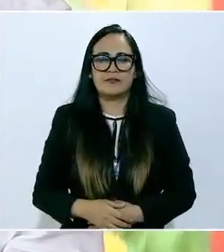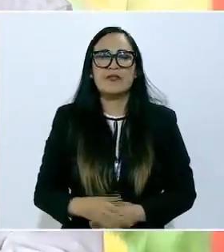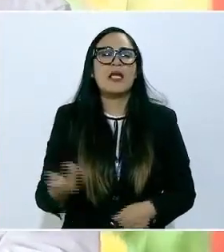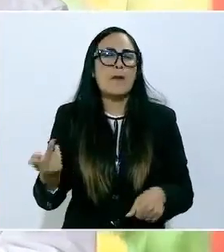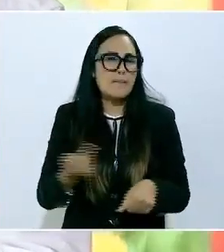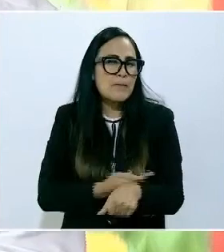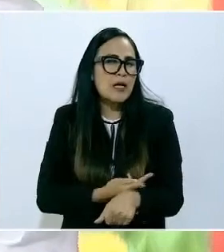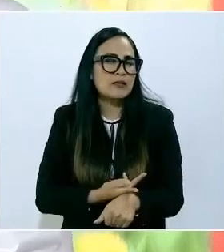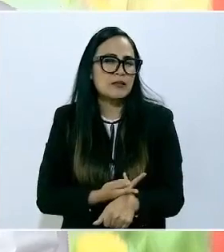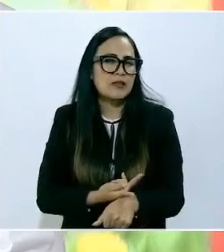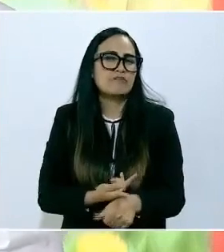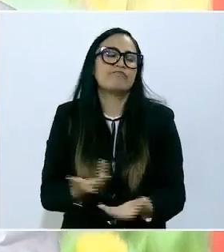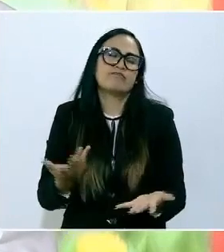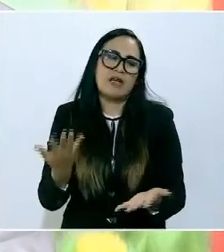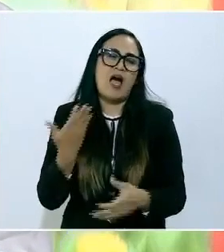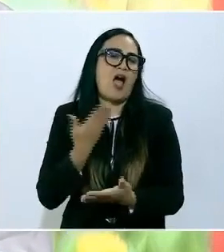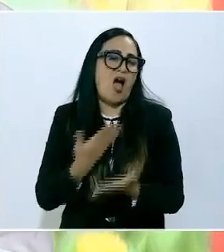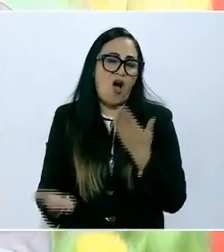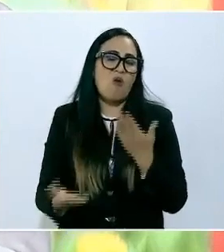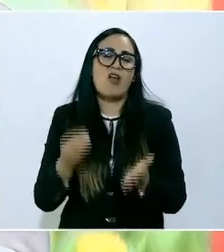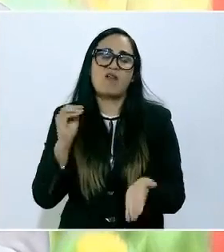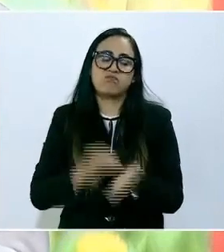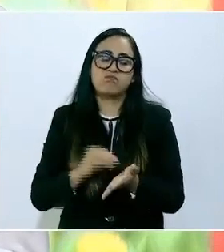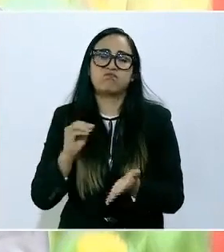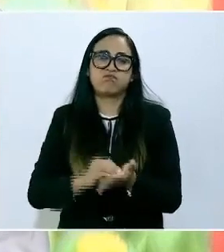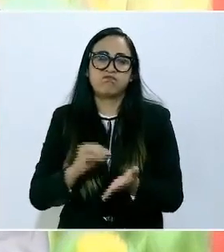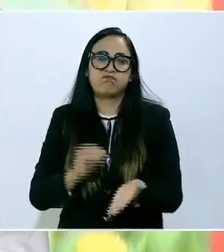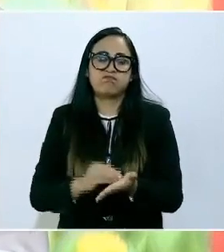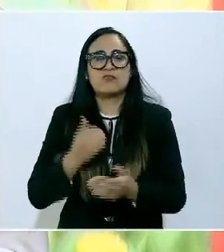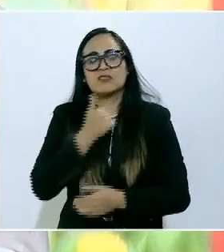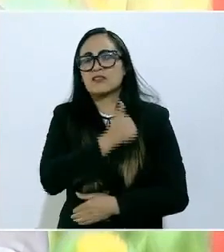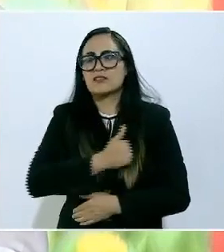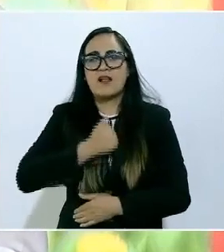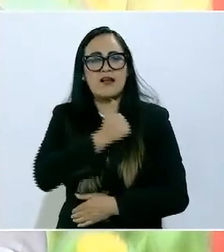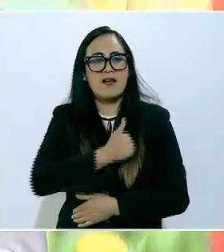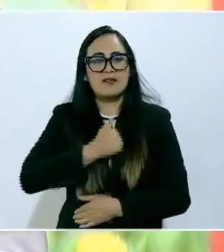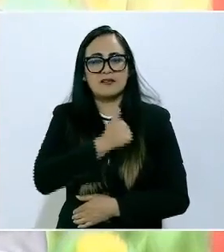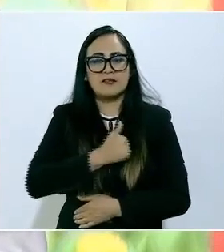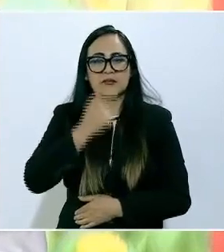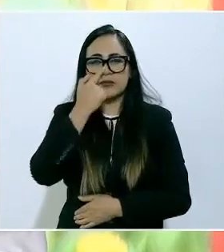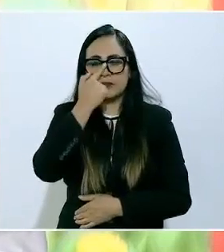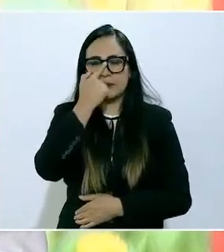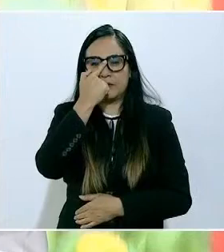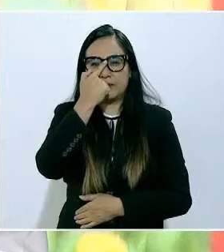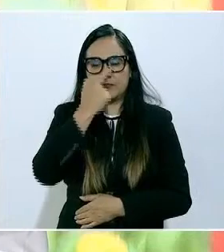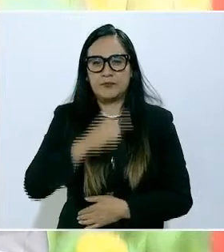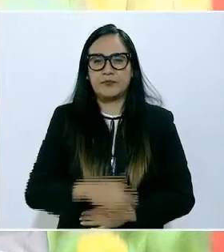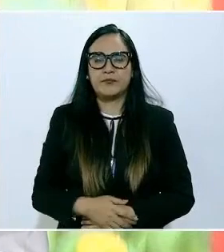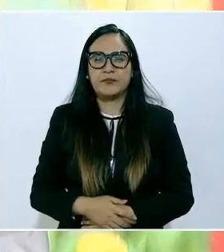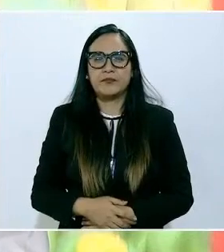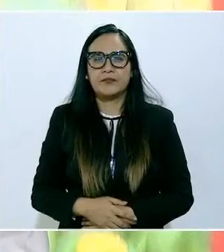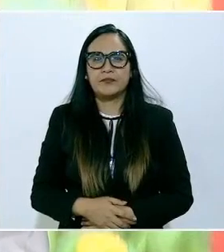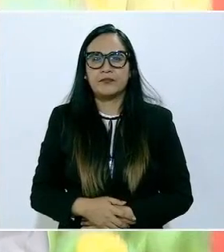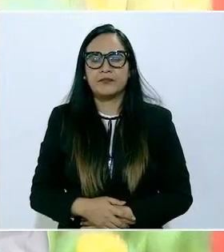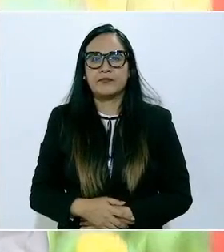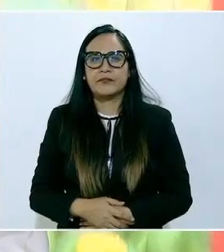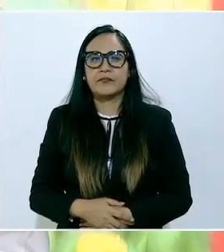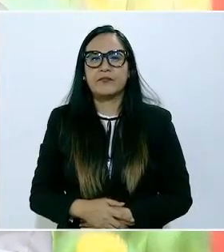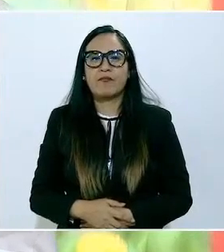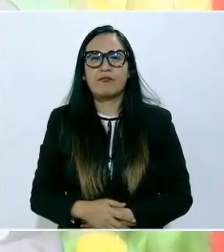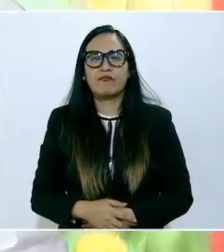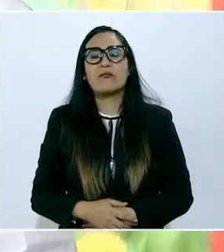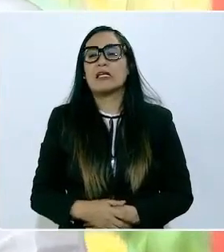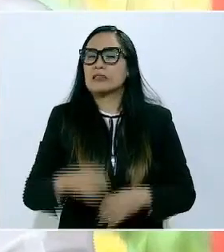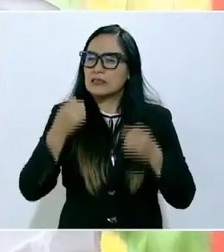sucedía y todavía sigue sucediendo, y tenemos que seguir procurando que